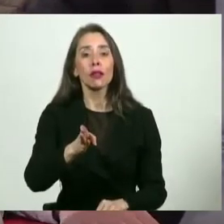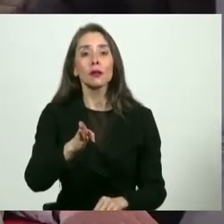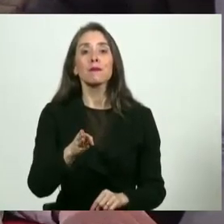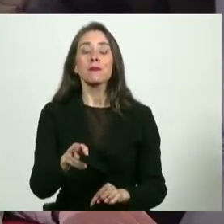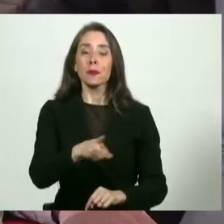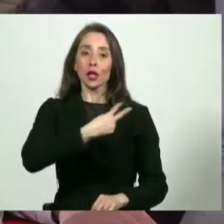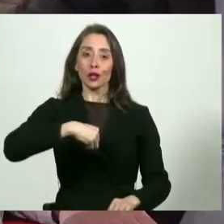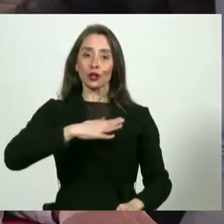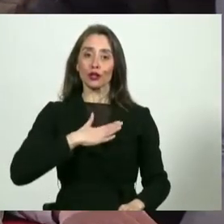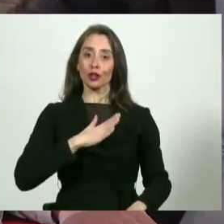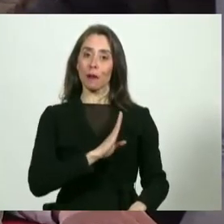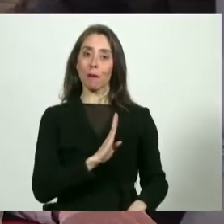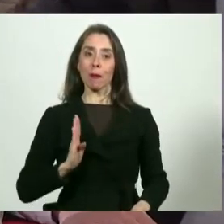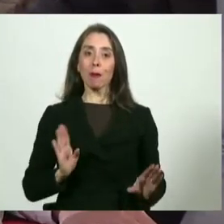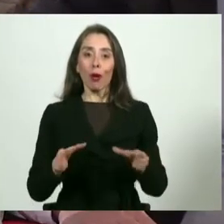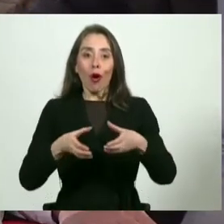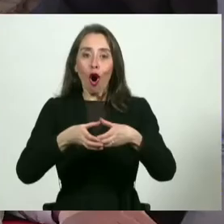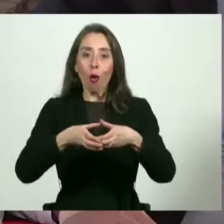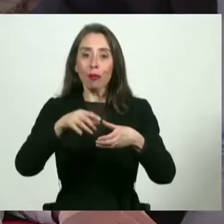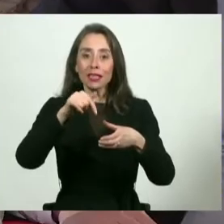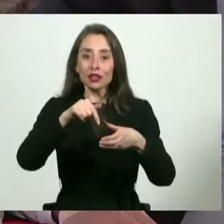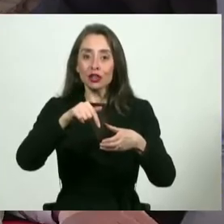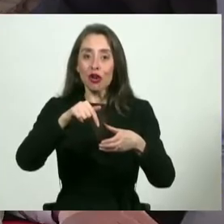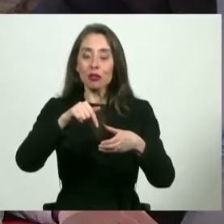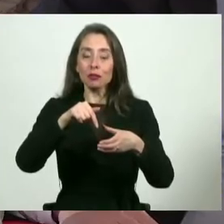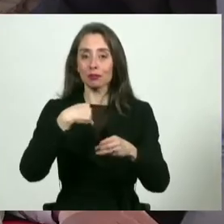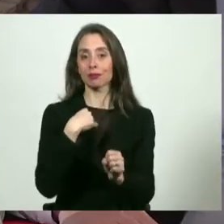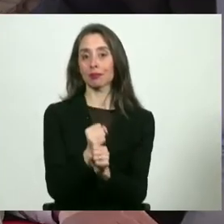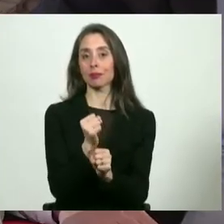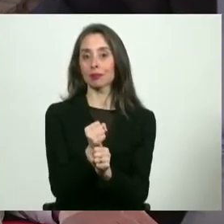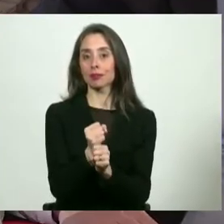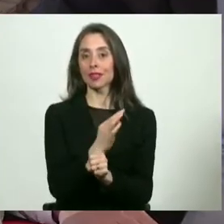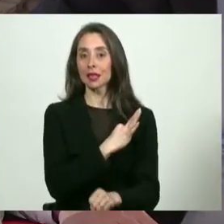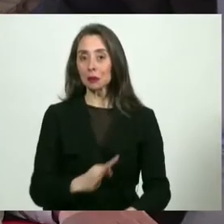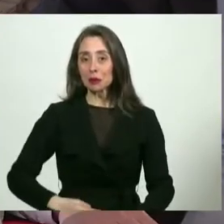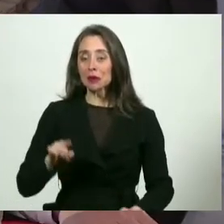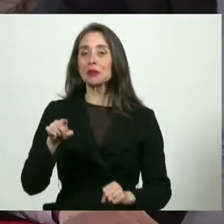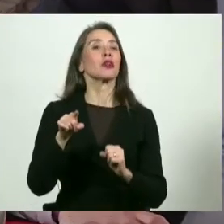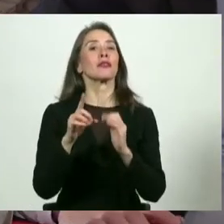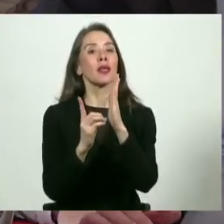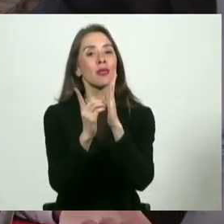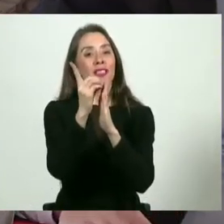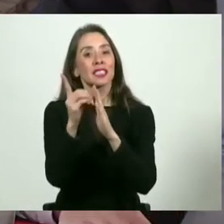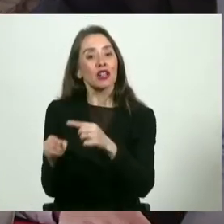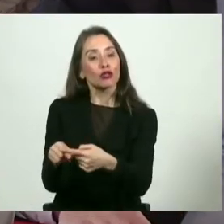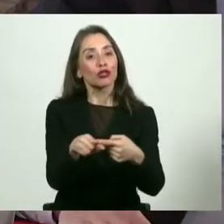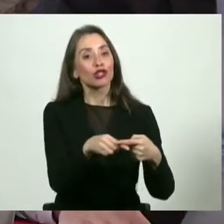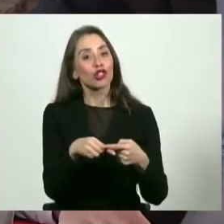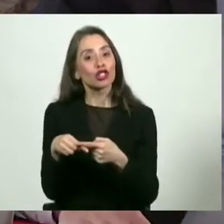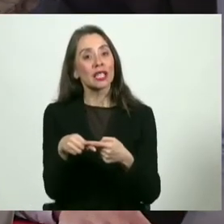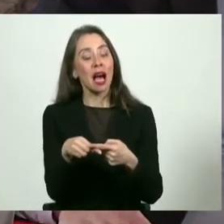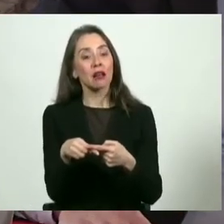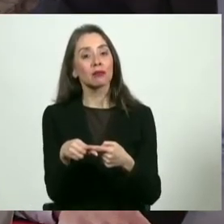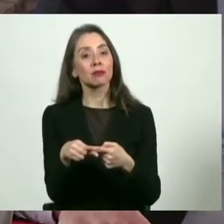vivido durante años una conducta atávica que tenemos, ¿cierto? y que, como dice Irma, como natural de